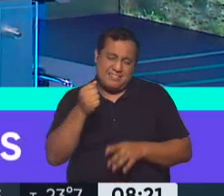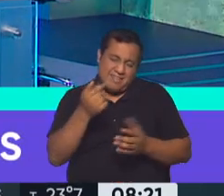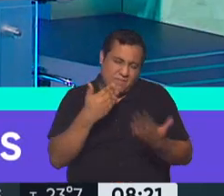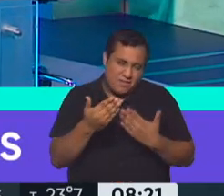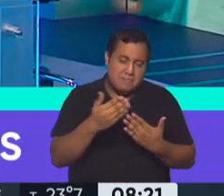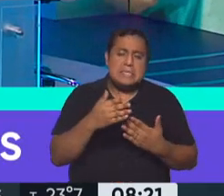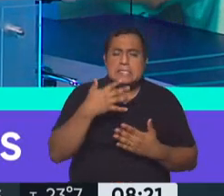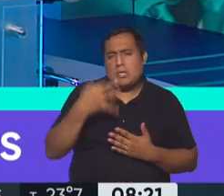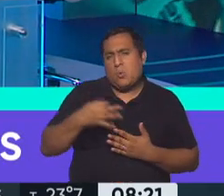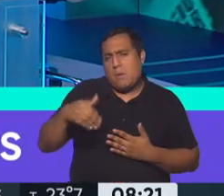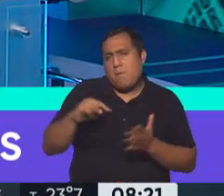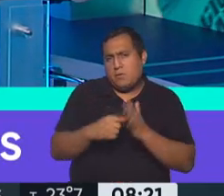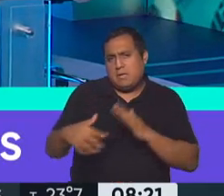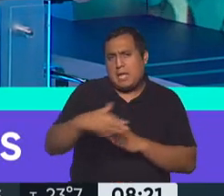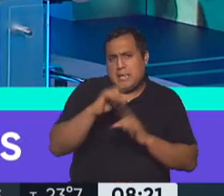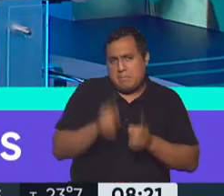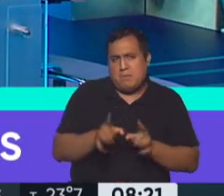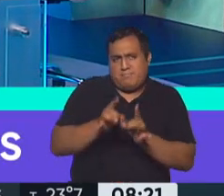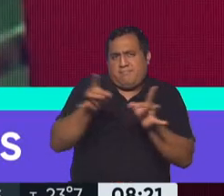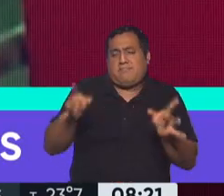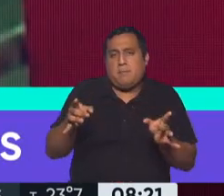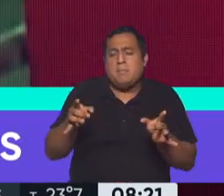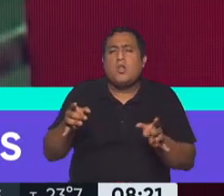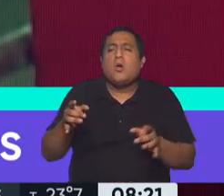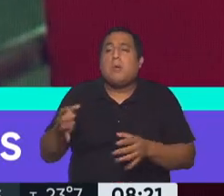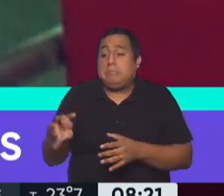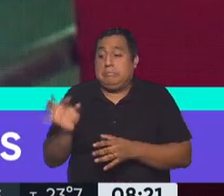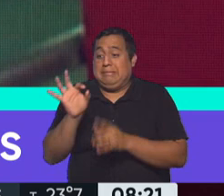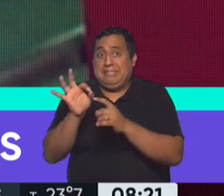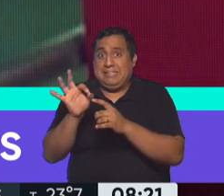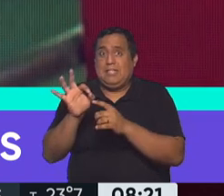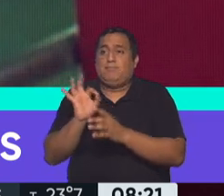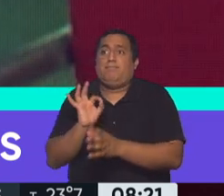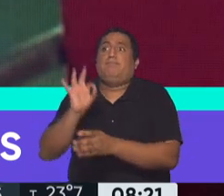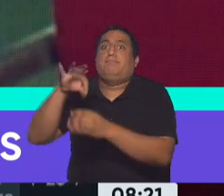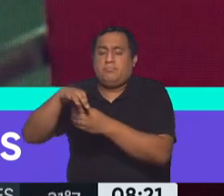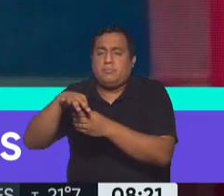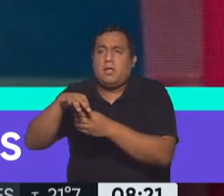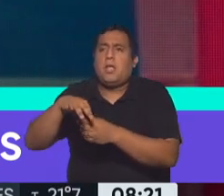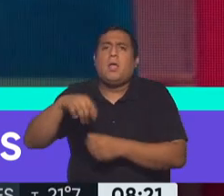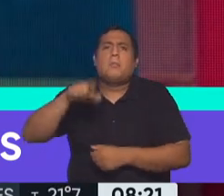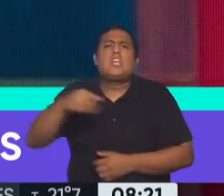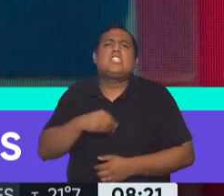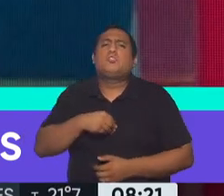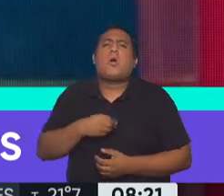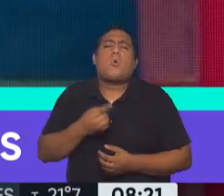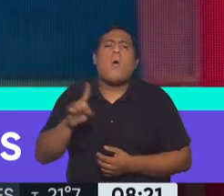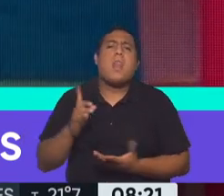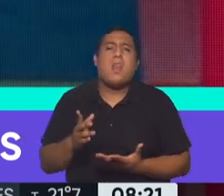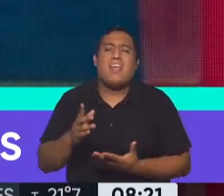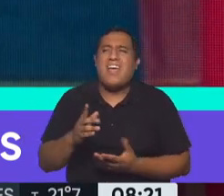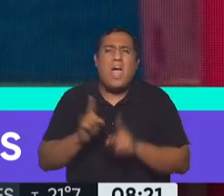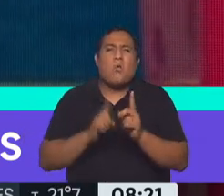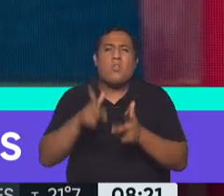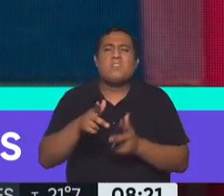lo que implica cuál es el síntoma sabemos que es el síntoma que define la variante otro nada mucha gente decía es con un leve resfriado